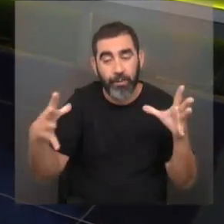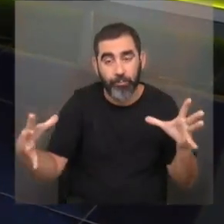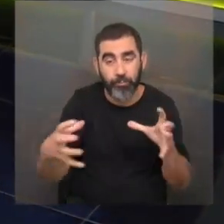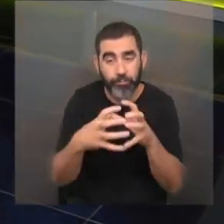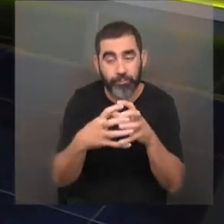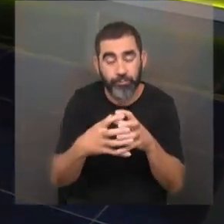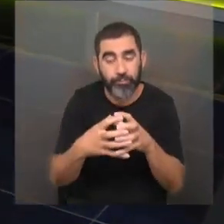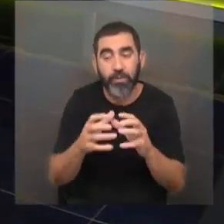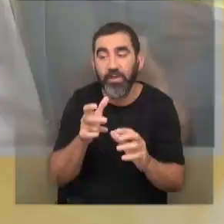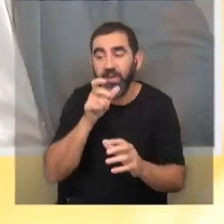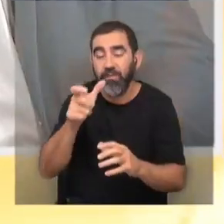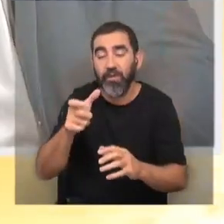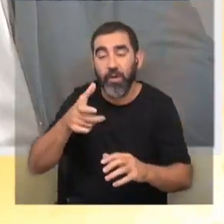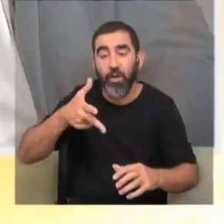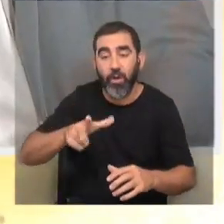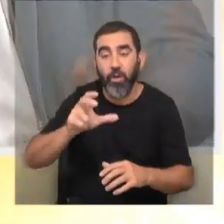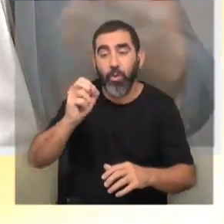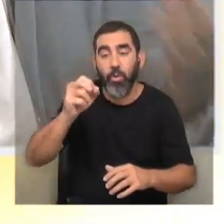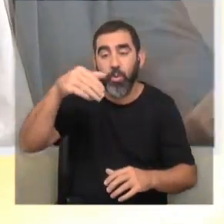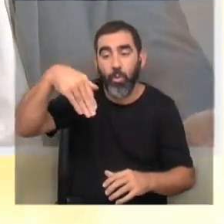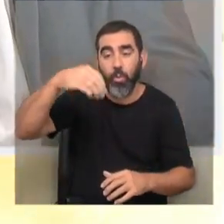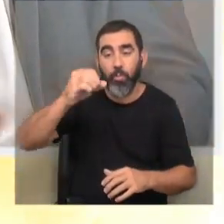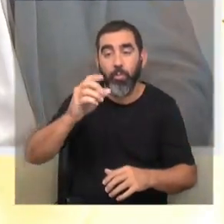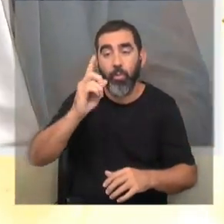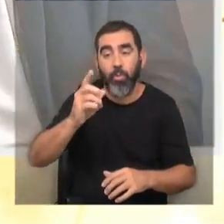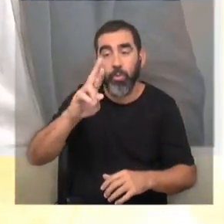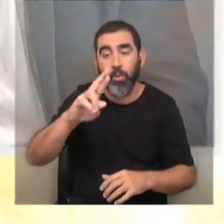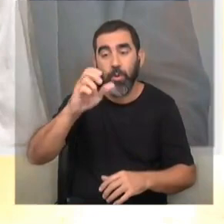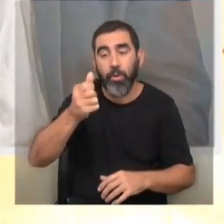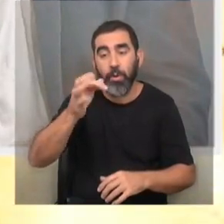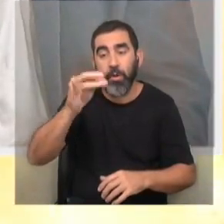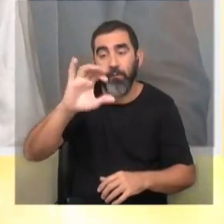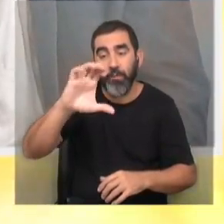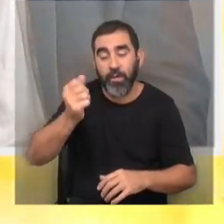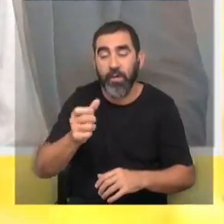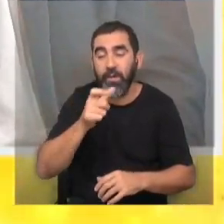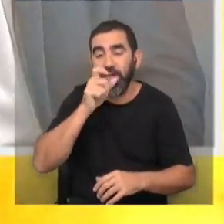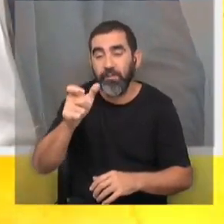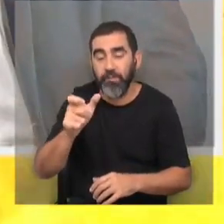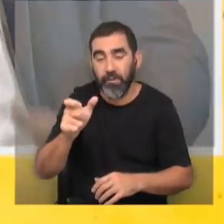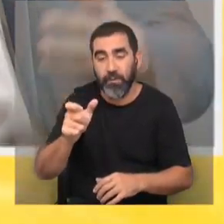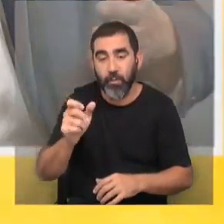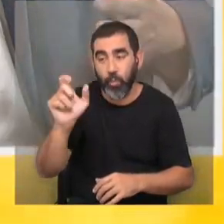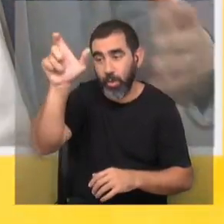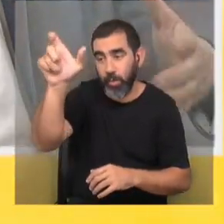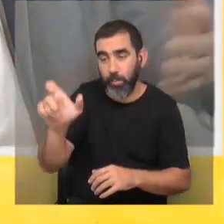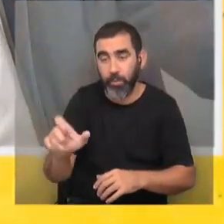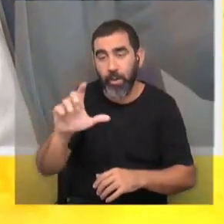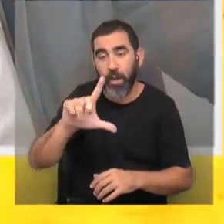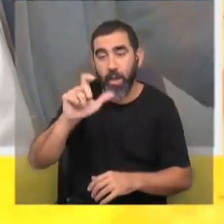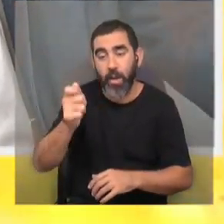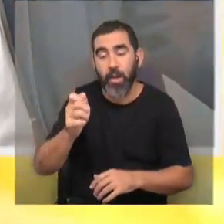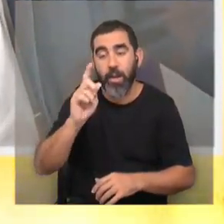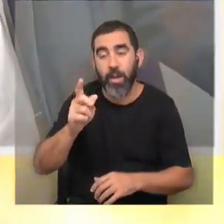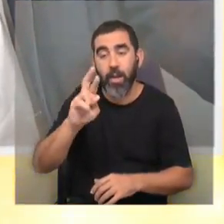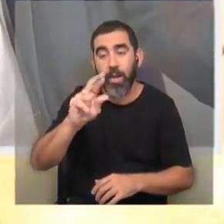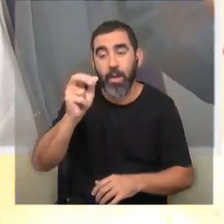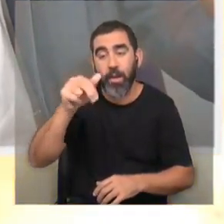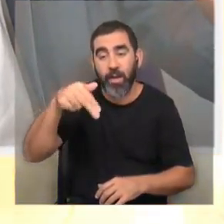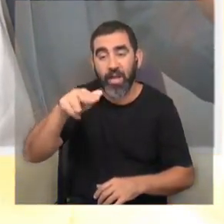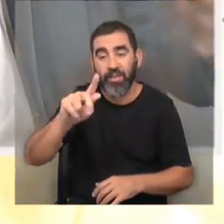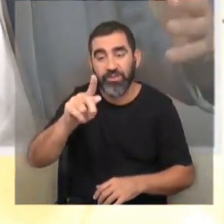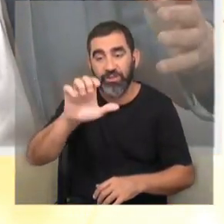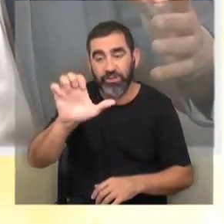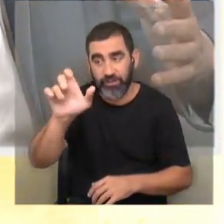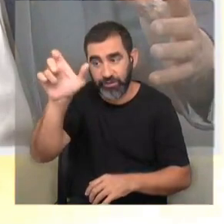Homográfica significa que Lagrange, uno de los grandes de matemáticas, bueno, no voy a hablar ahora de Lagrange, pero un gran matemático